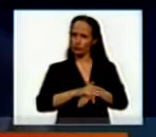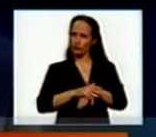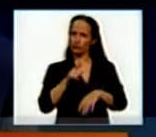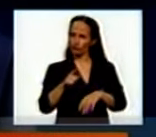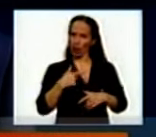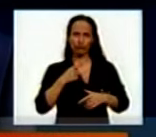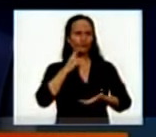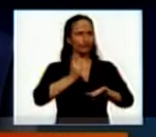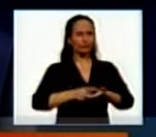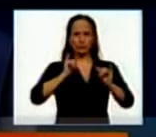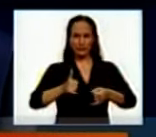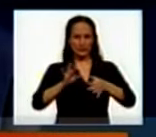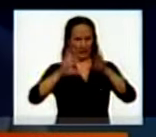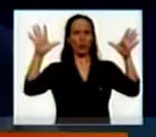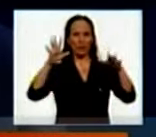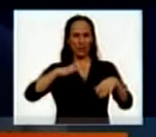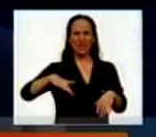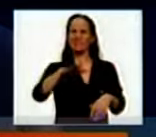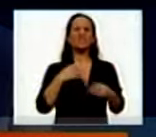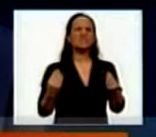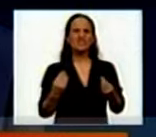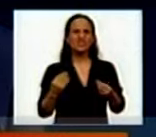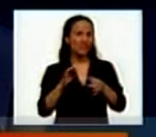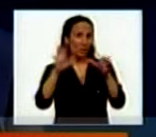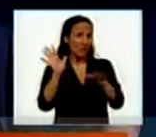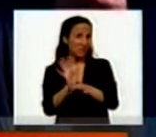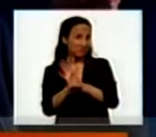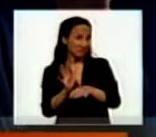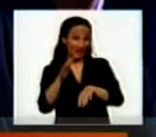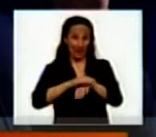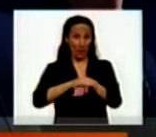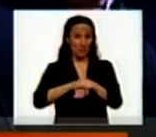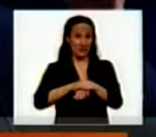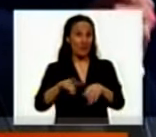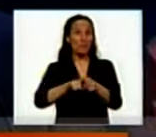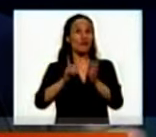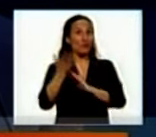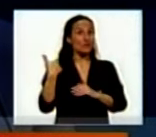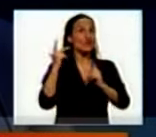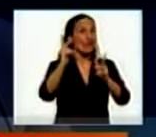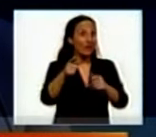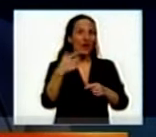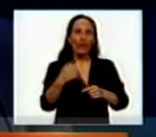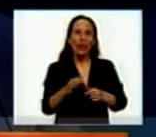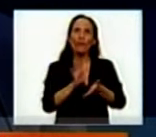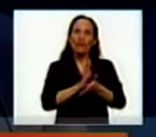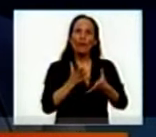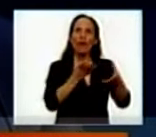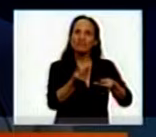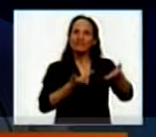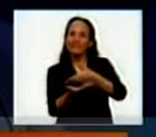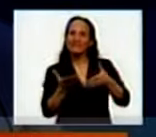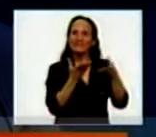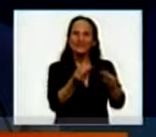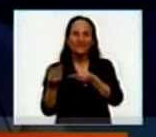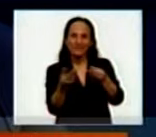ser independientes, significa responsables, significa, como les dije hoy, solidarios, a que